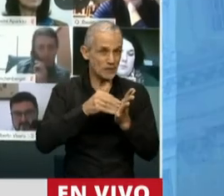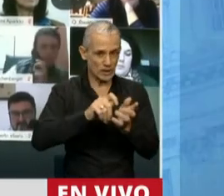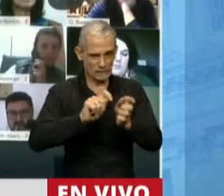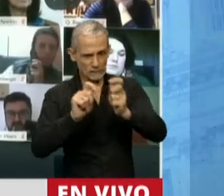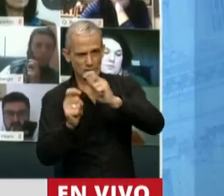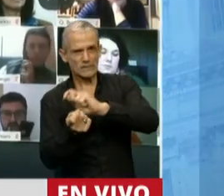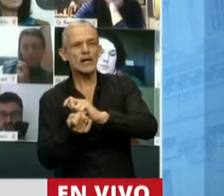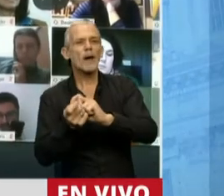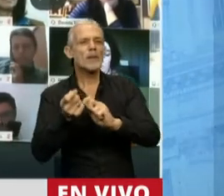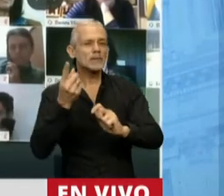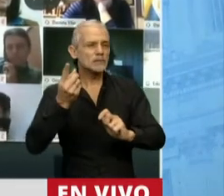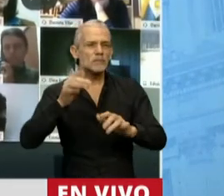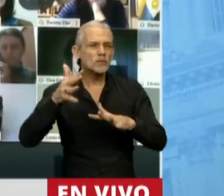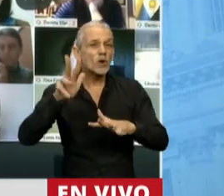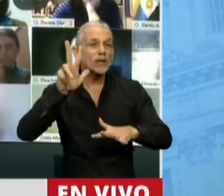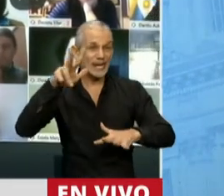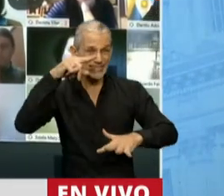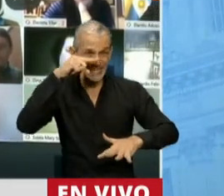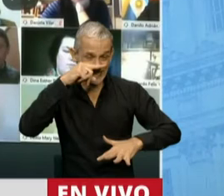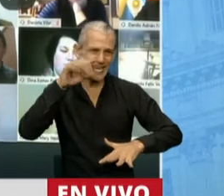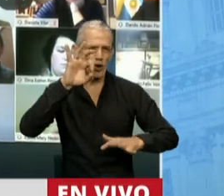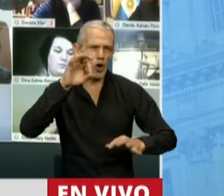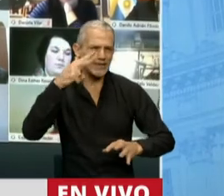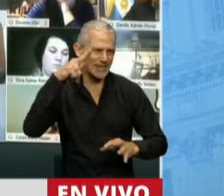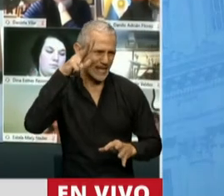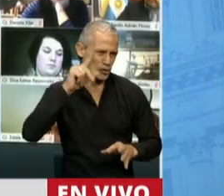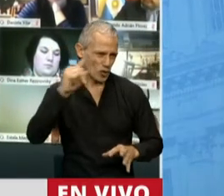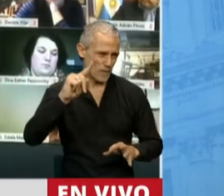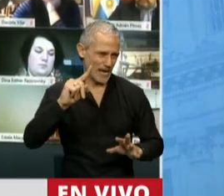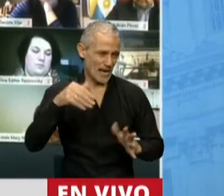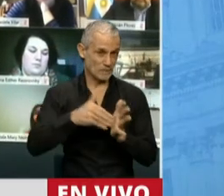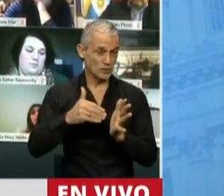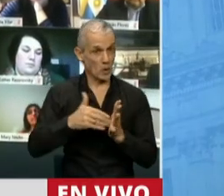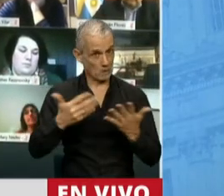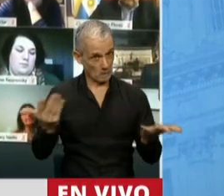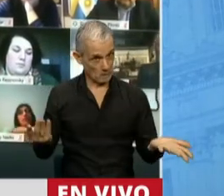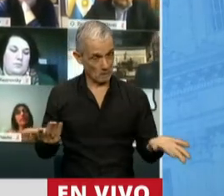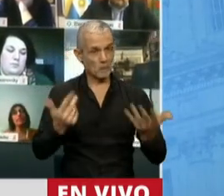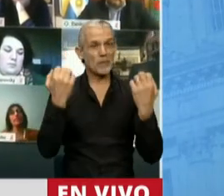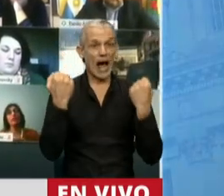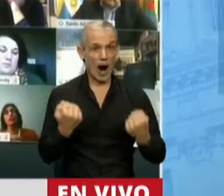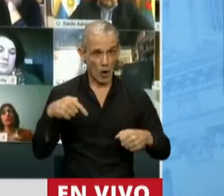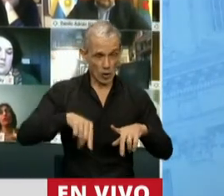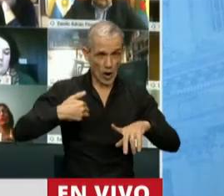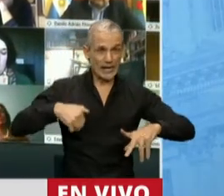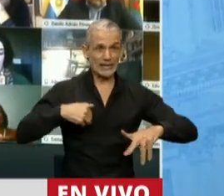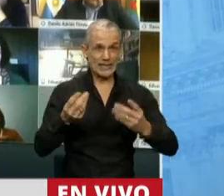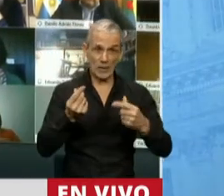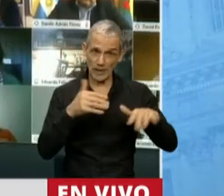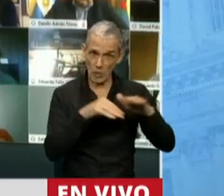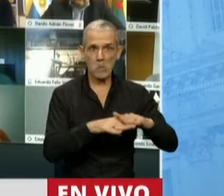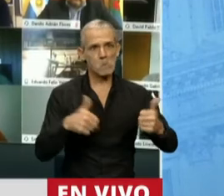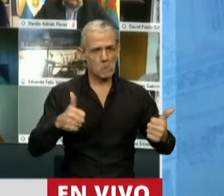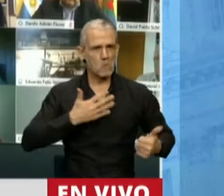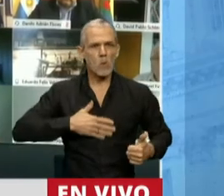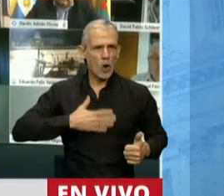transformando en una de alrededor de 37, 38 mil millones, claramente significando un ahorro para el país que todos acompañamos y